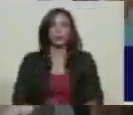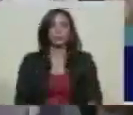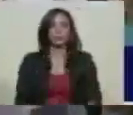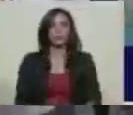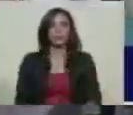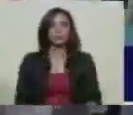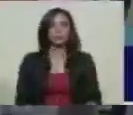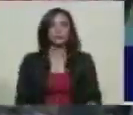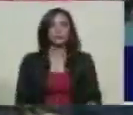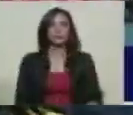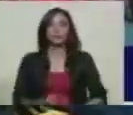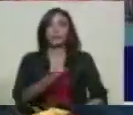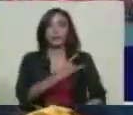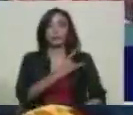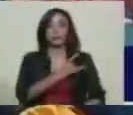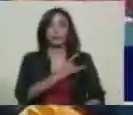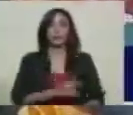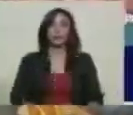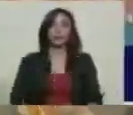educación universitaria,